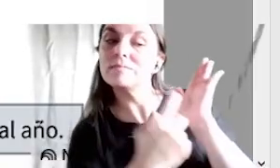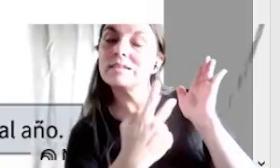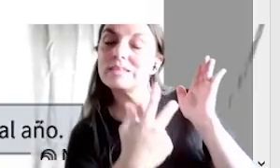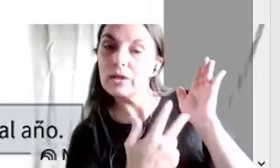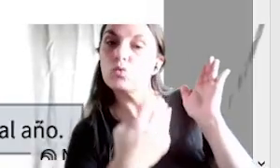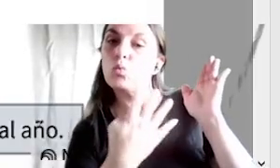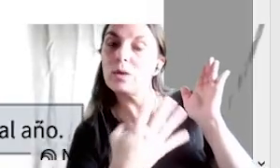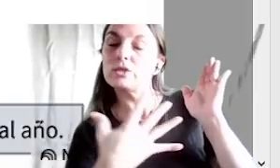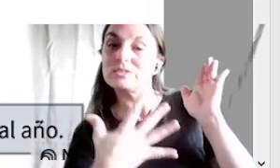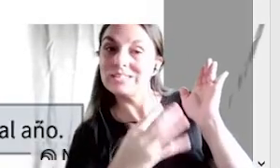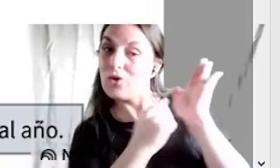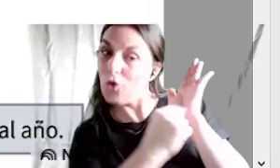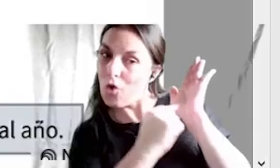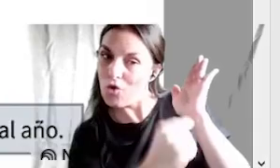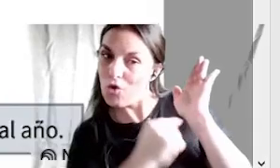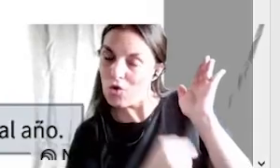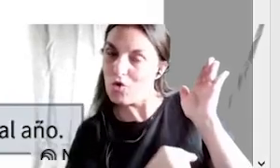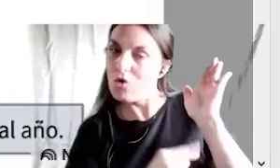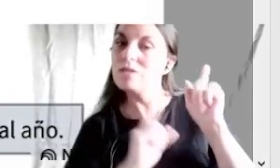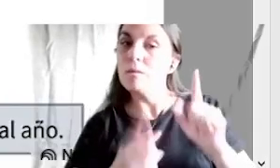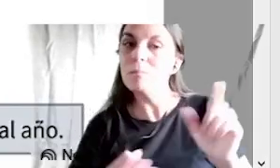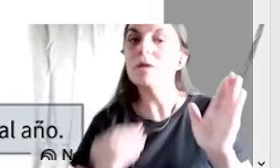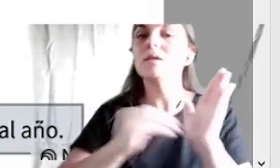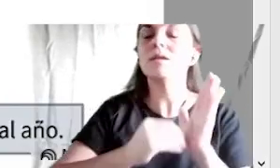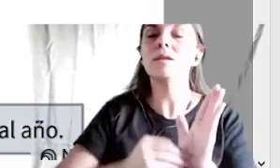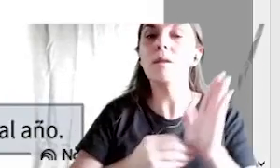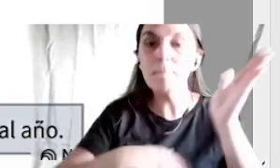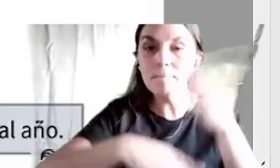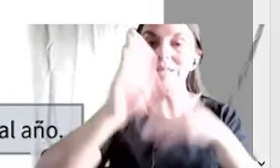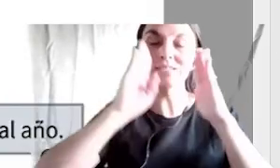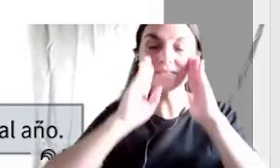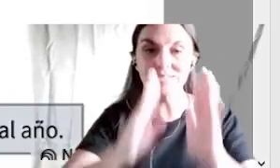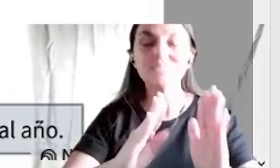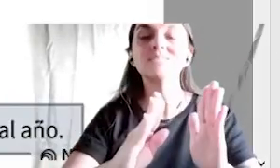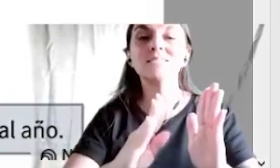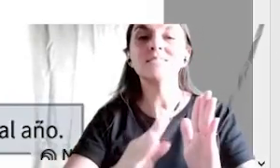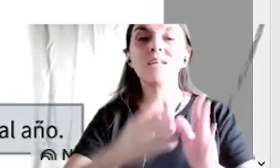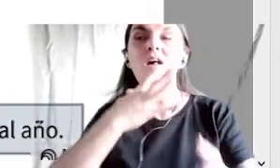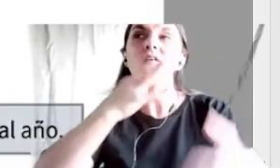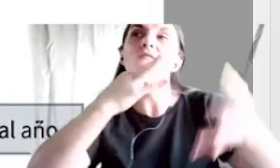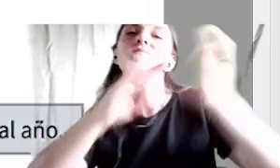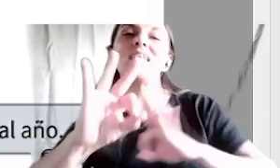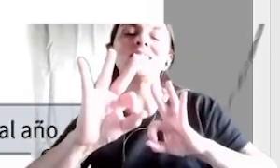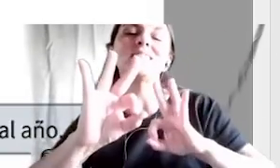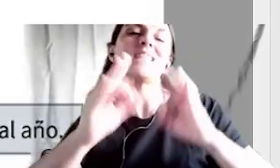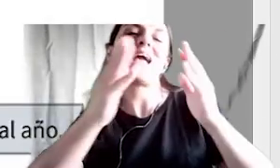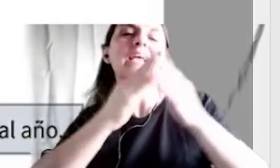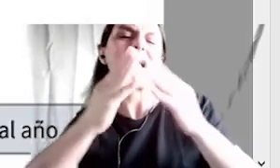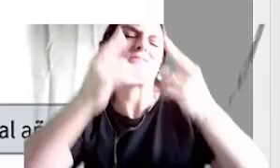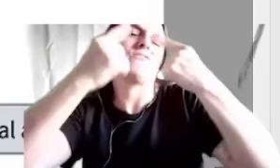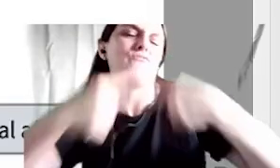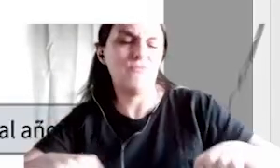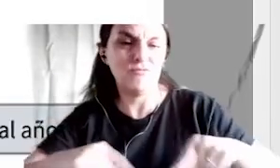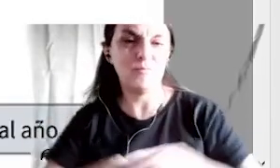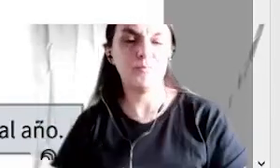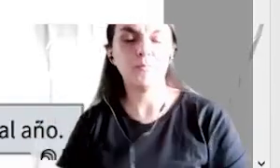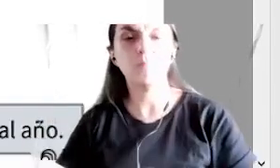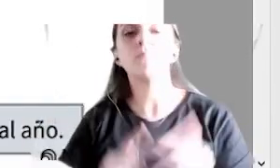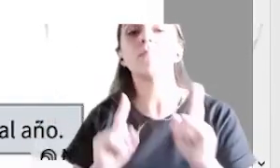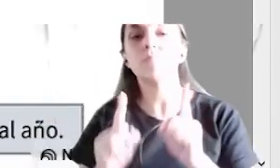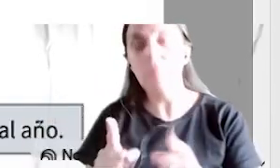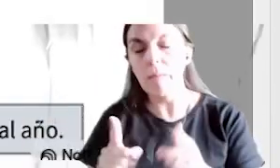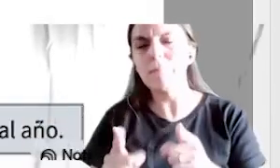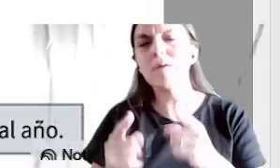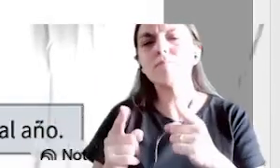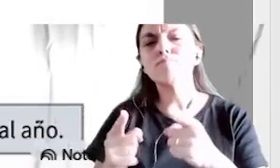4 y 5, van a incluir específicamente a la venta de bienes muebles amortizables, a las ventas de bienes